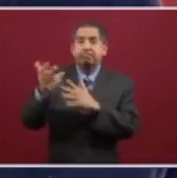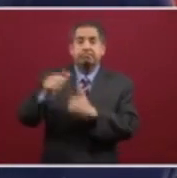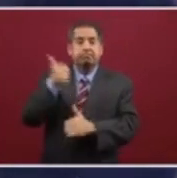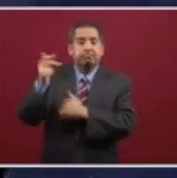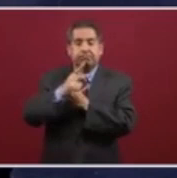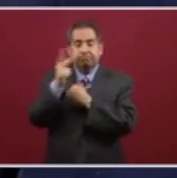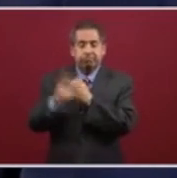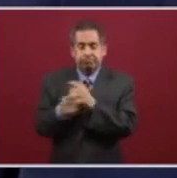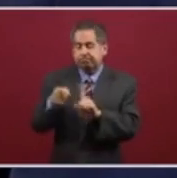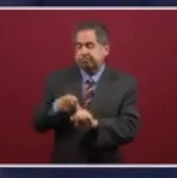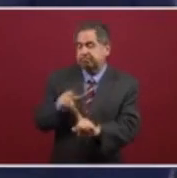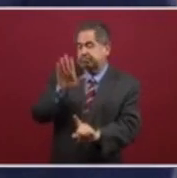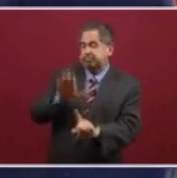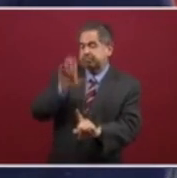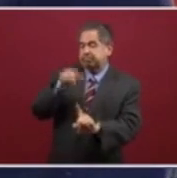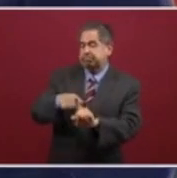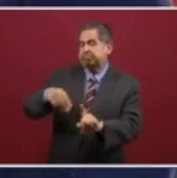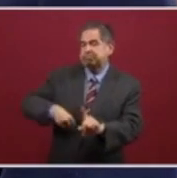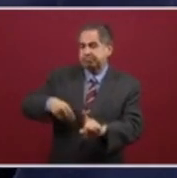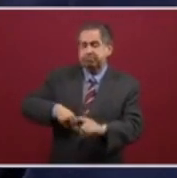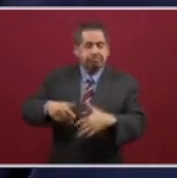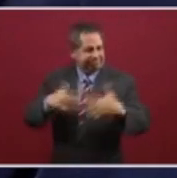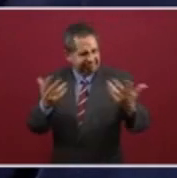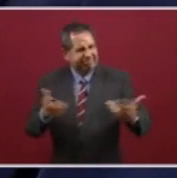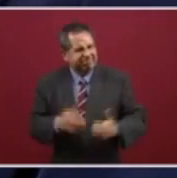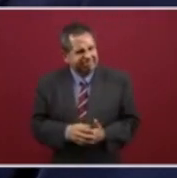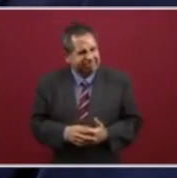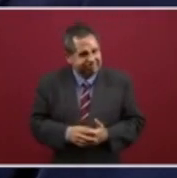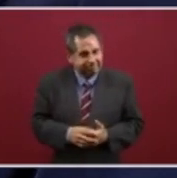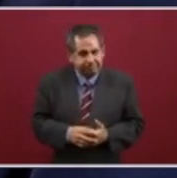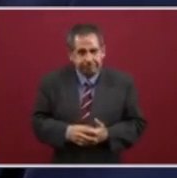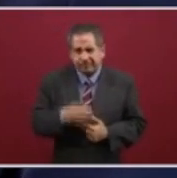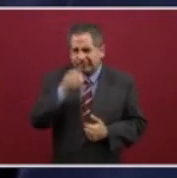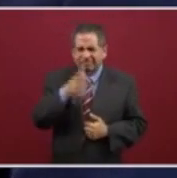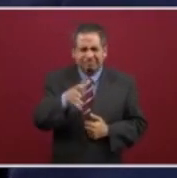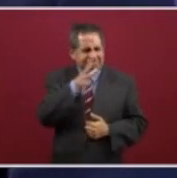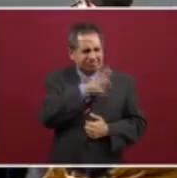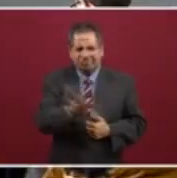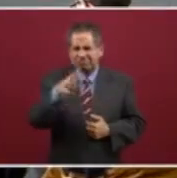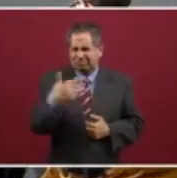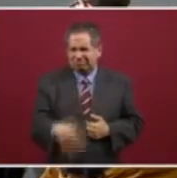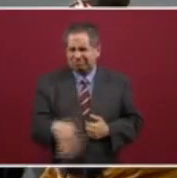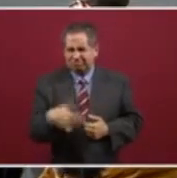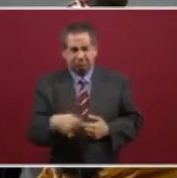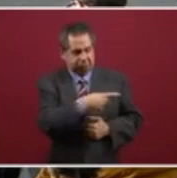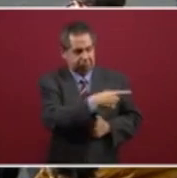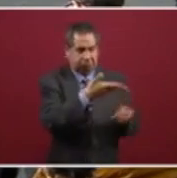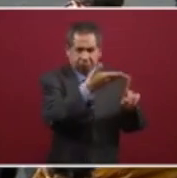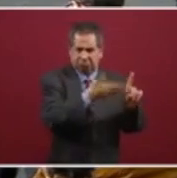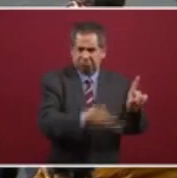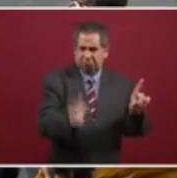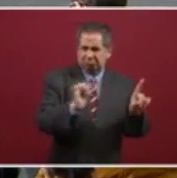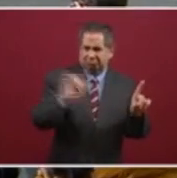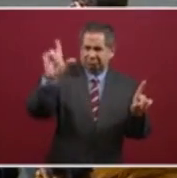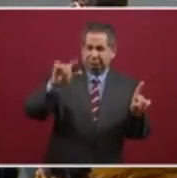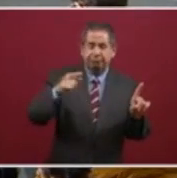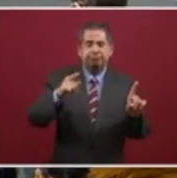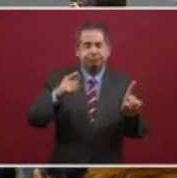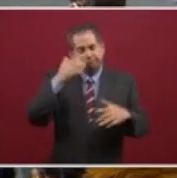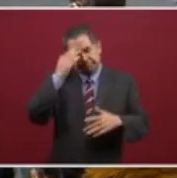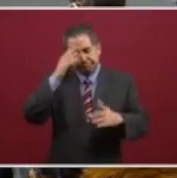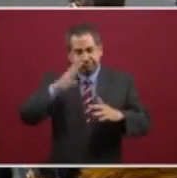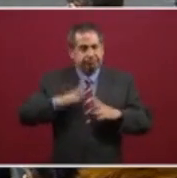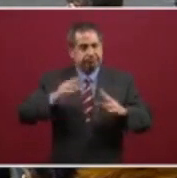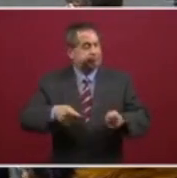se presume le quitó la vida. Entonces, un gran periodista. Entonces,